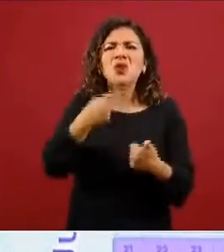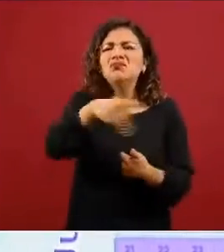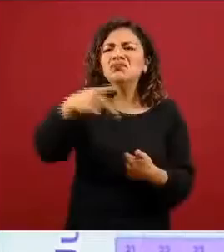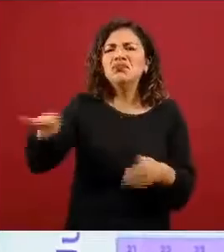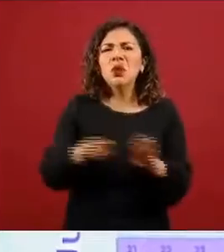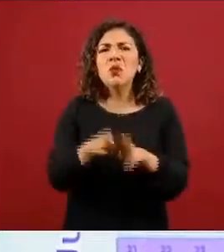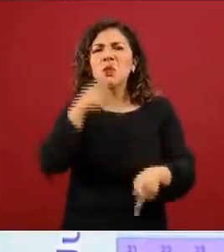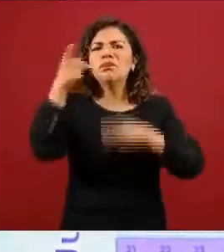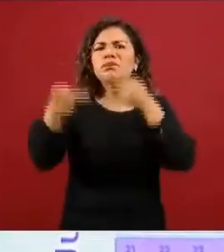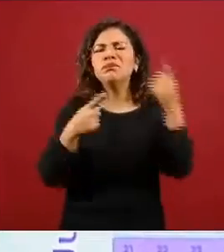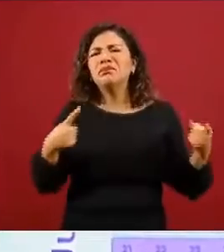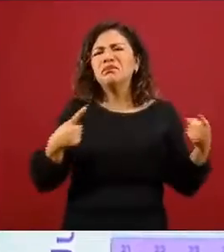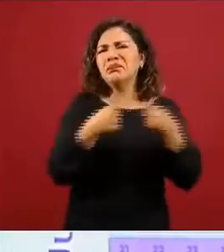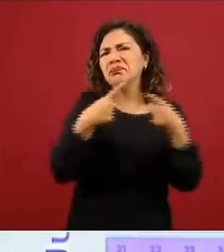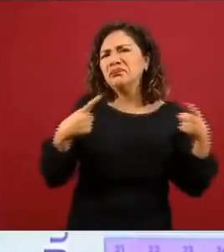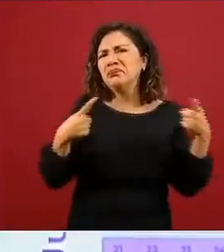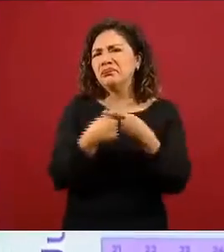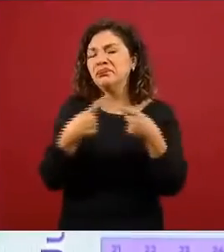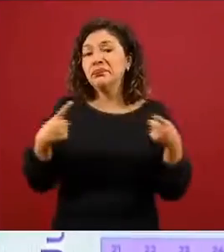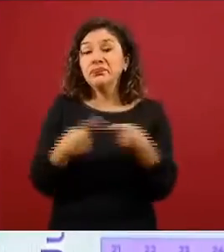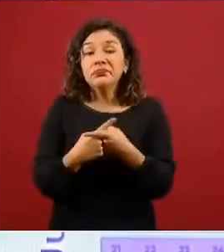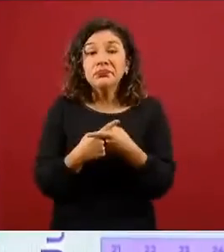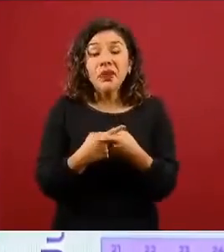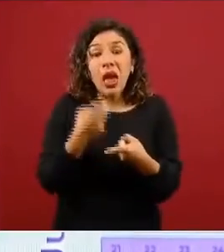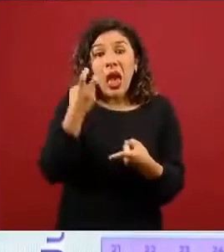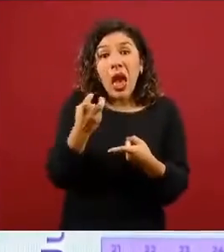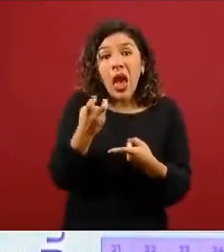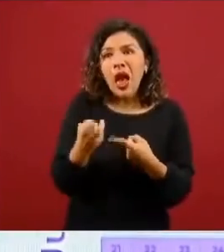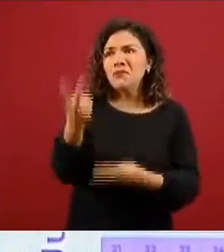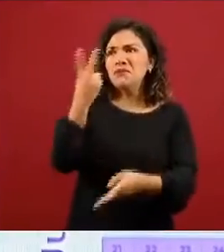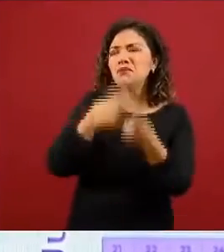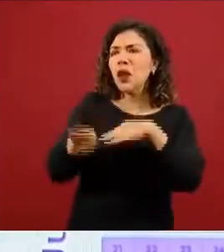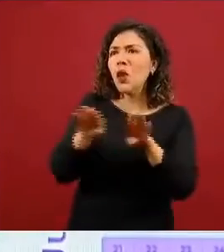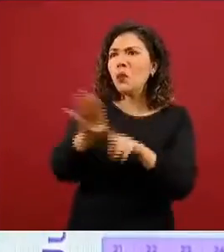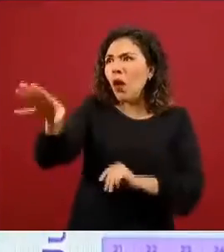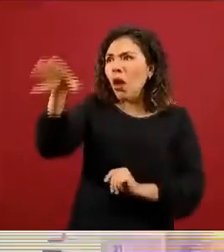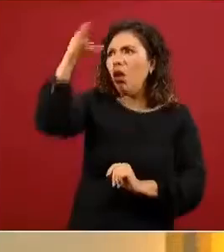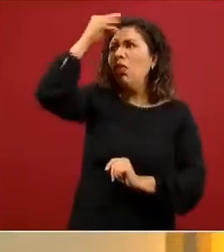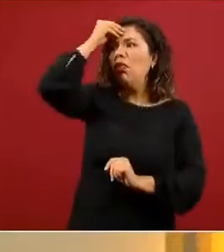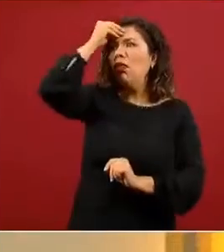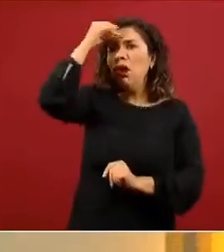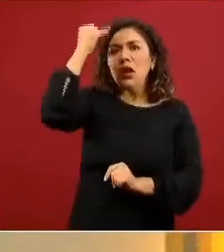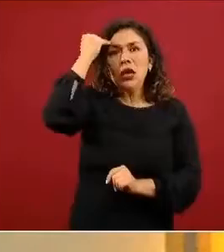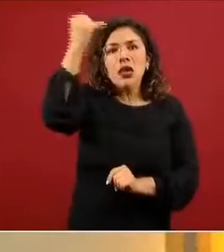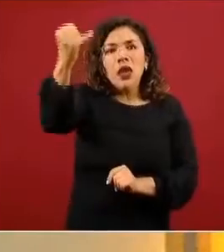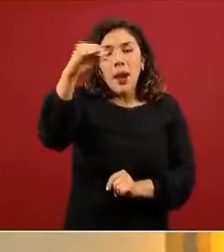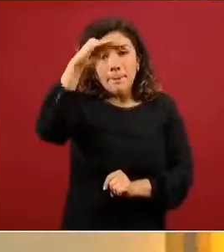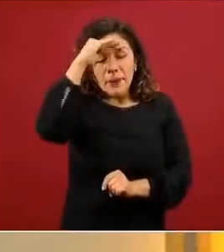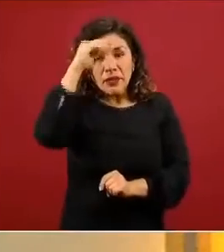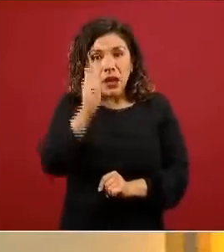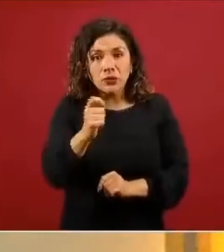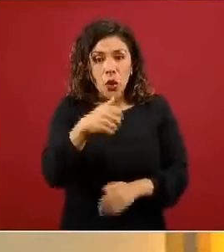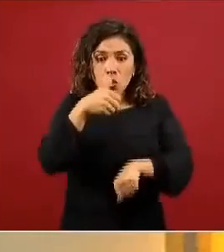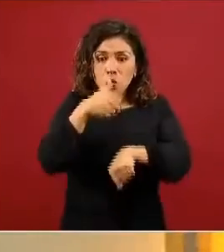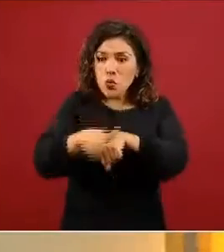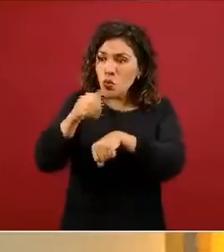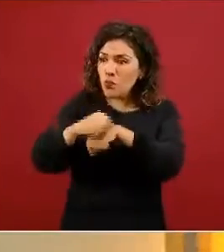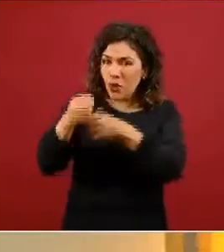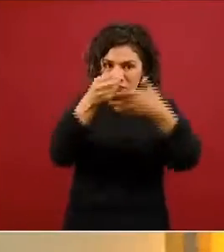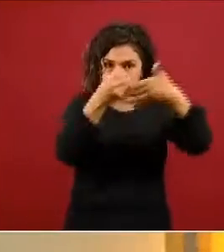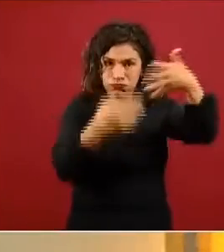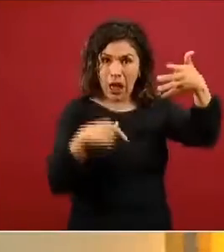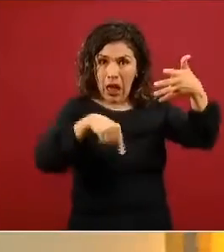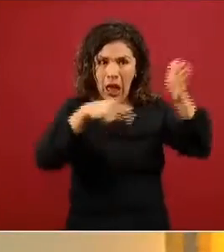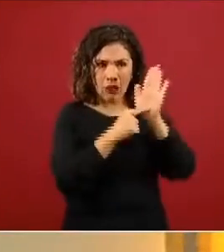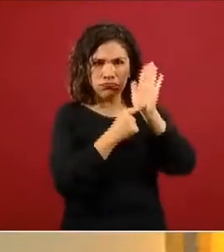de distorsionar la información, se ha permeado una idea de que los números no fueron los que